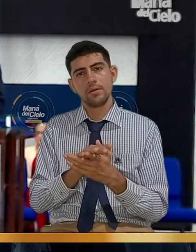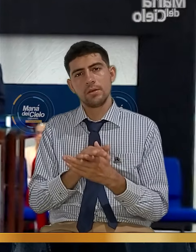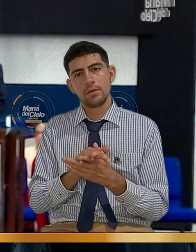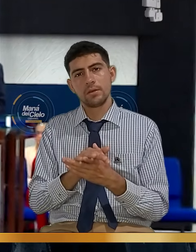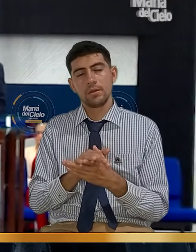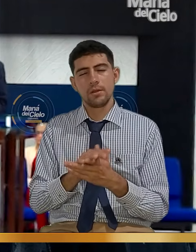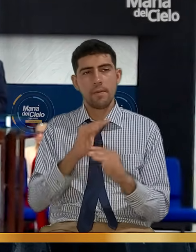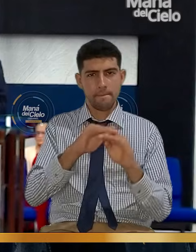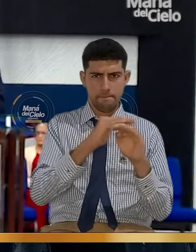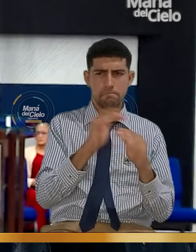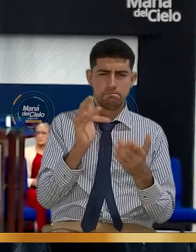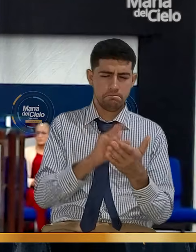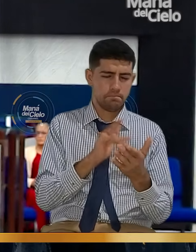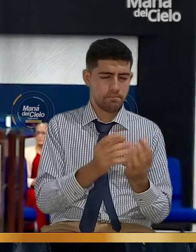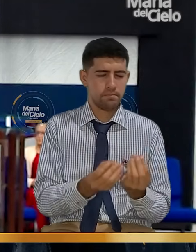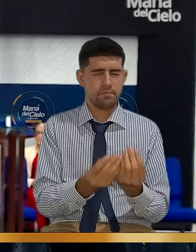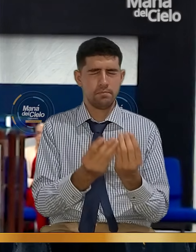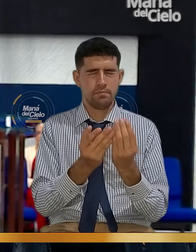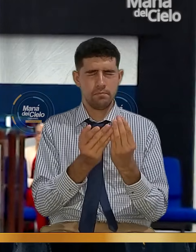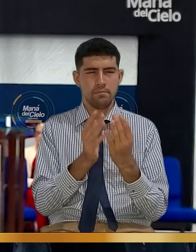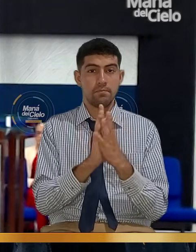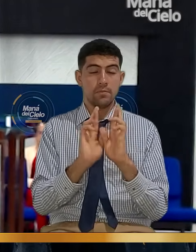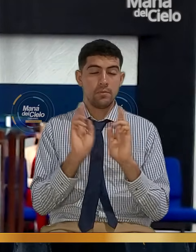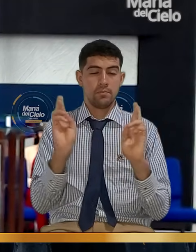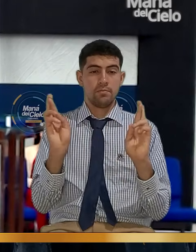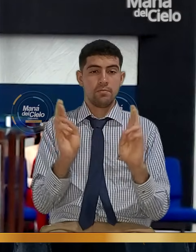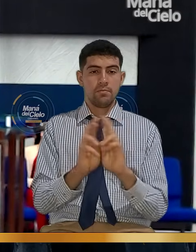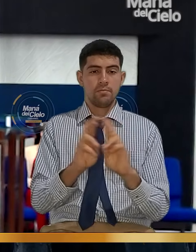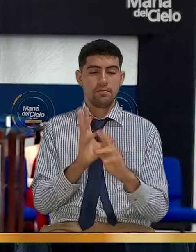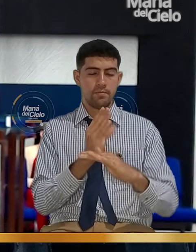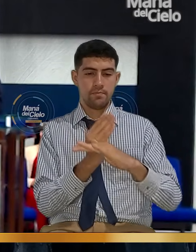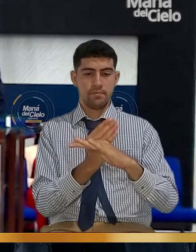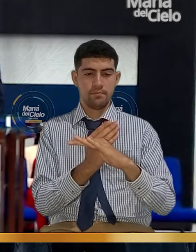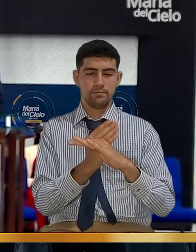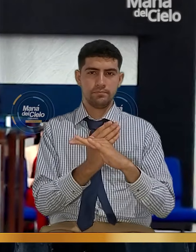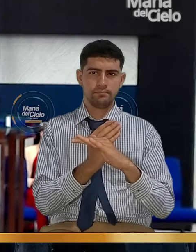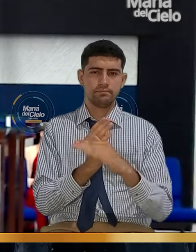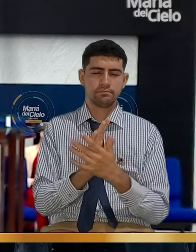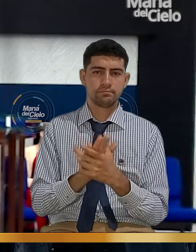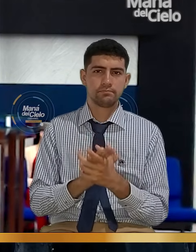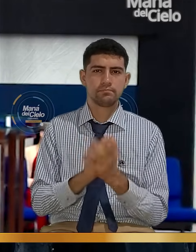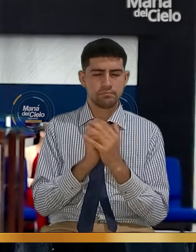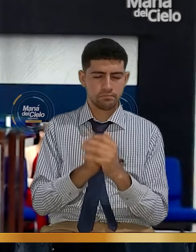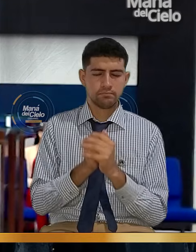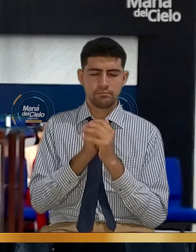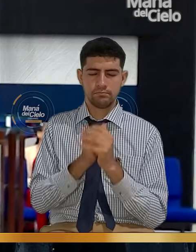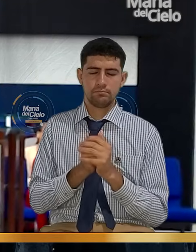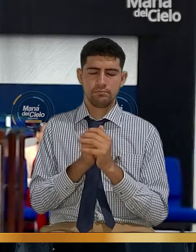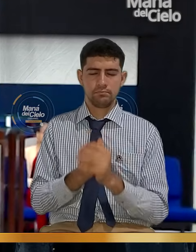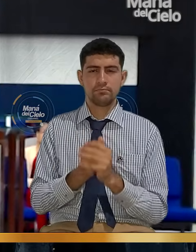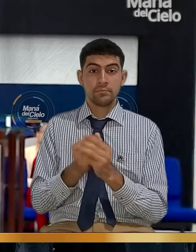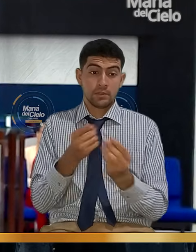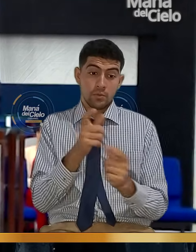pueden mandar los que están apartados de sus congregaciones, que le lleven serenata, que le hagan una invitación para reunirnos con ellos en la